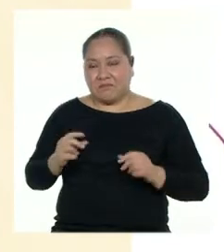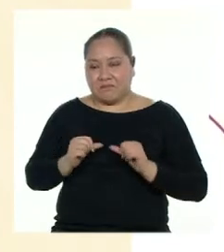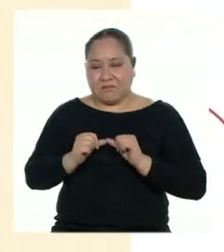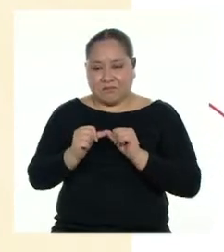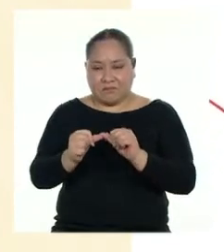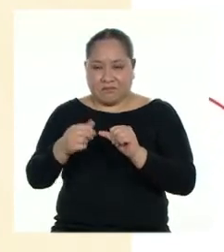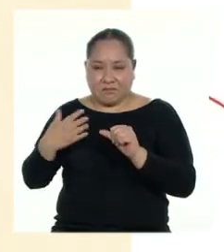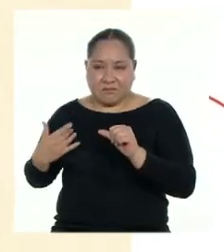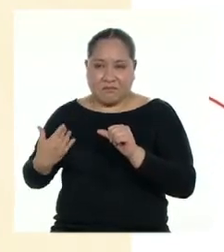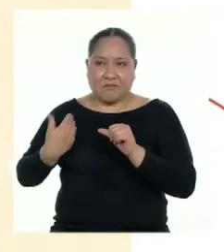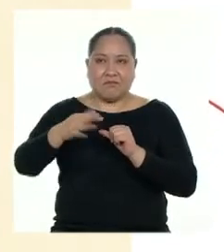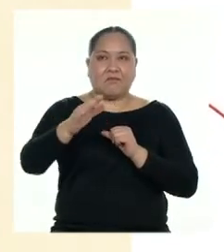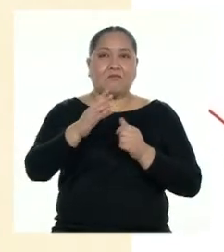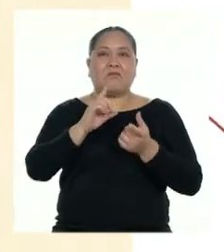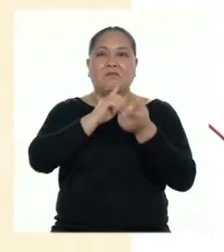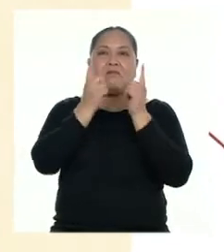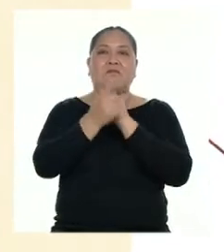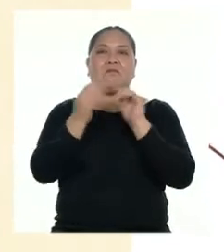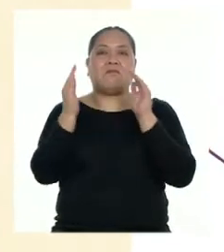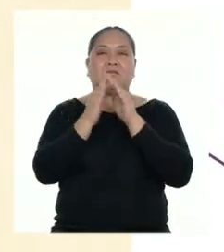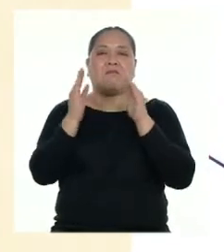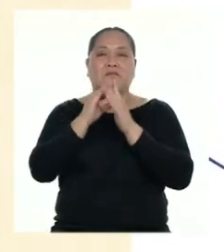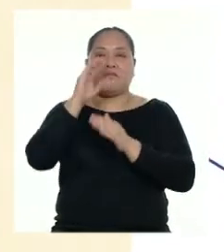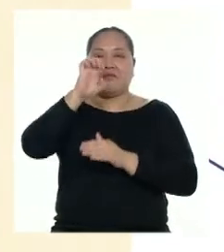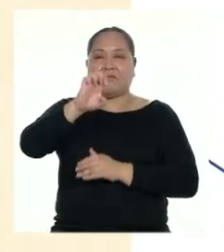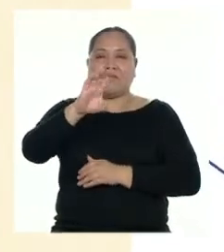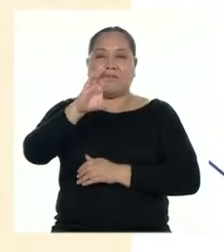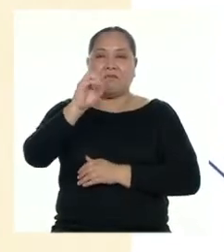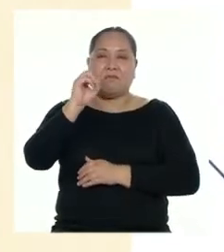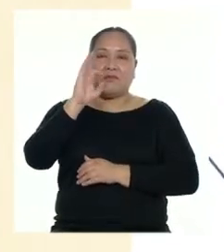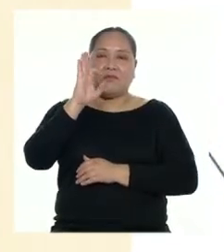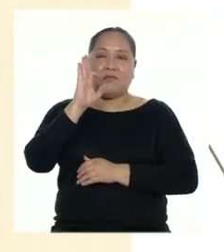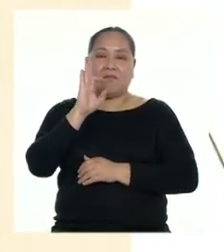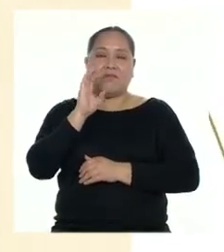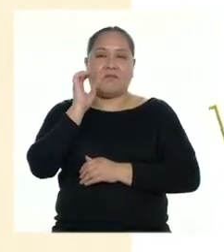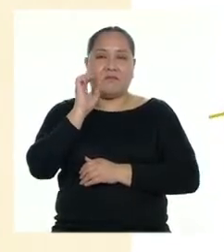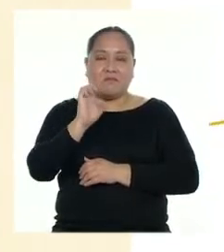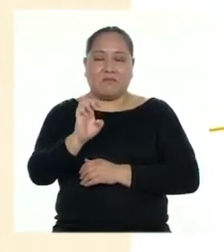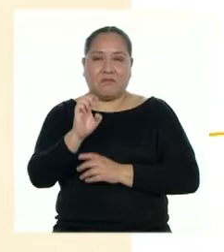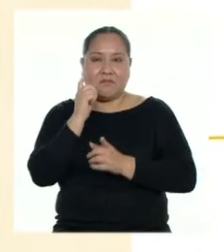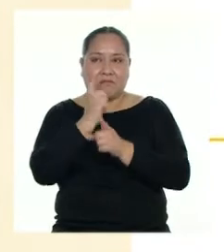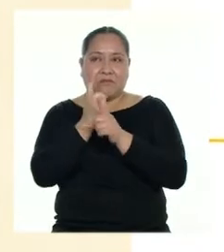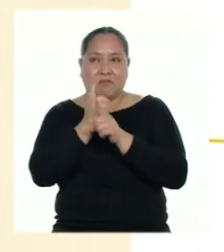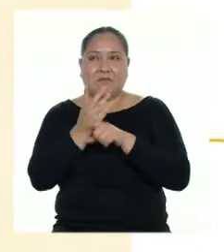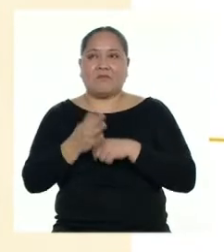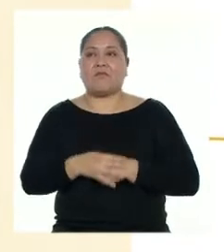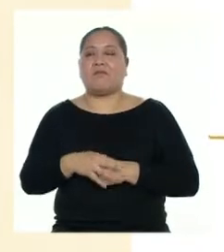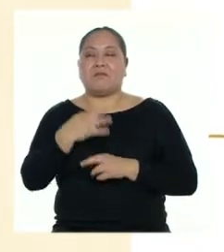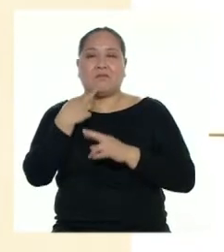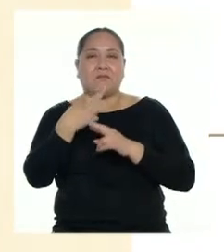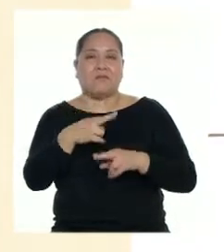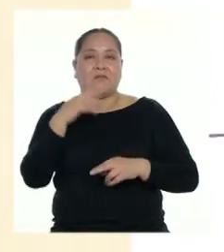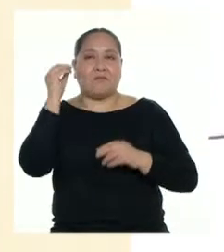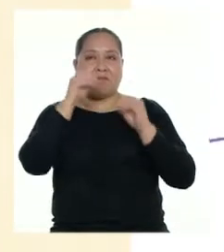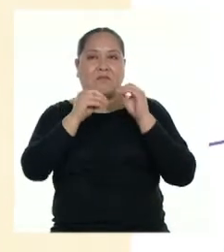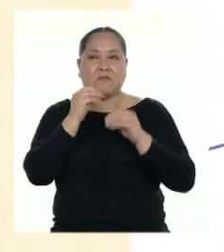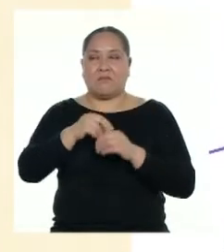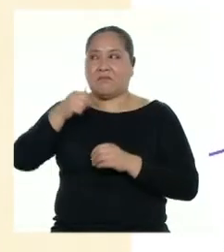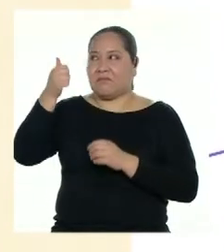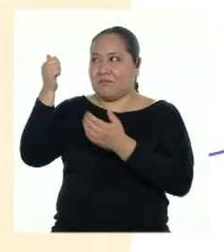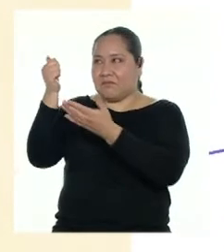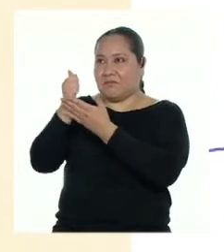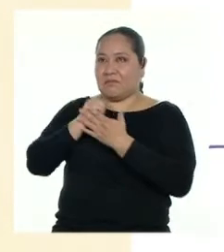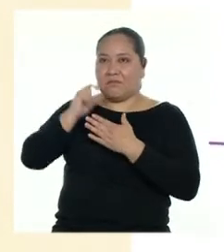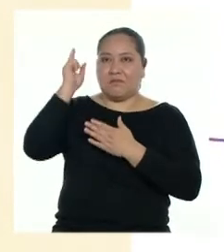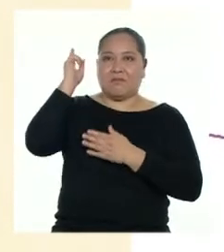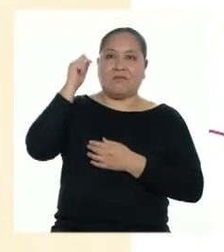sostenible, haciendo de nuestra casa un hogar ecoeficiente? Y para responderla, establecimos con ayuda del docente que